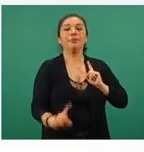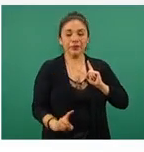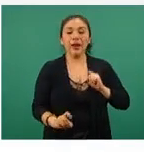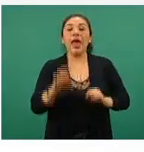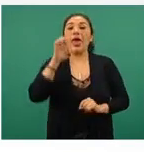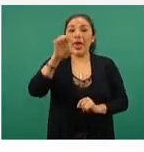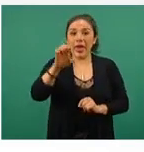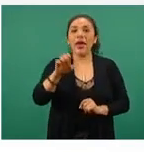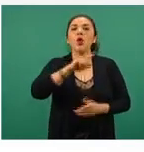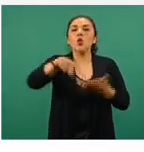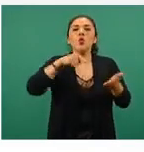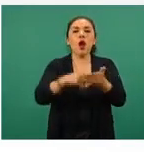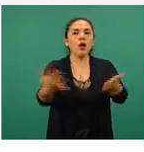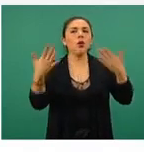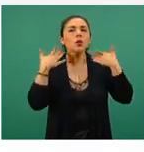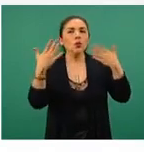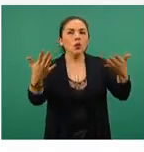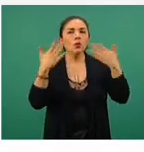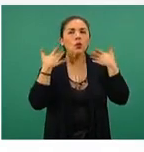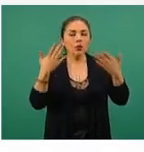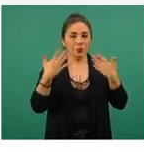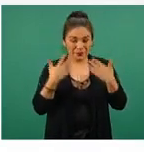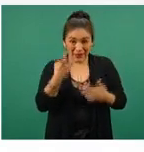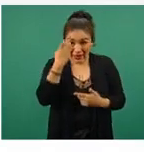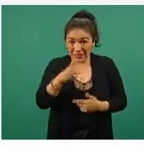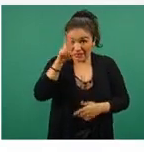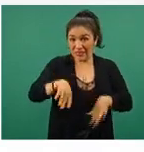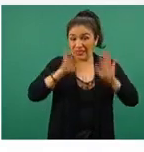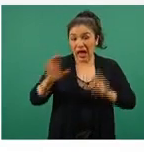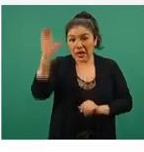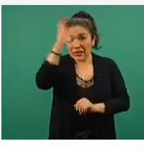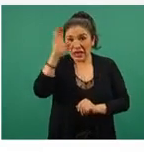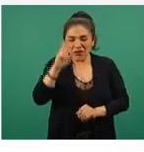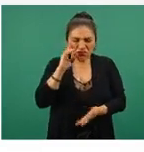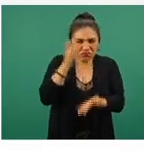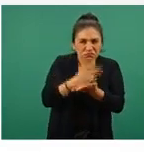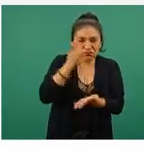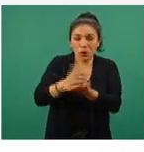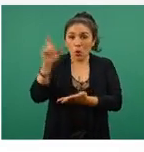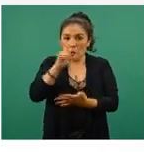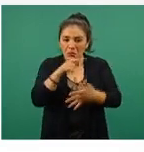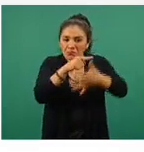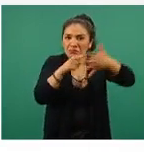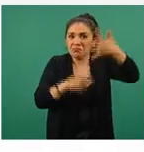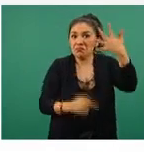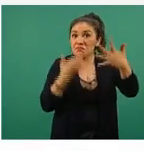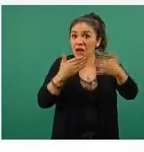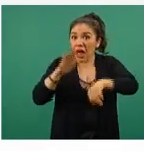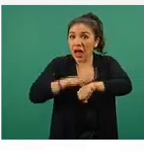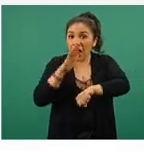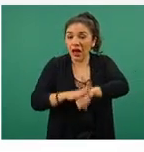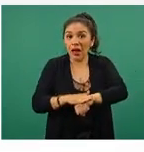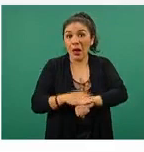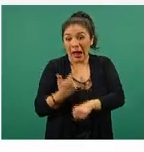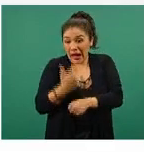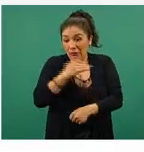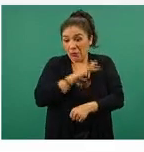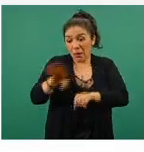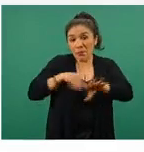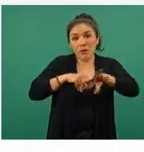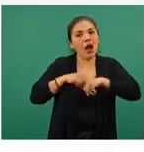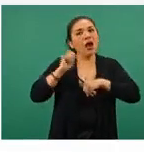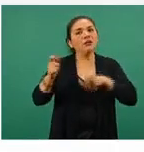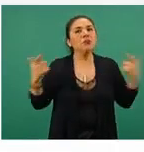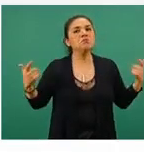espacios ventilados. Está científicamente comprobado que cuando se llevan a cabo estas 5 acciones, el riesgo de